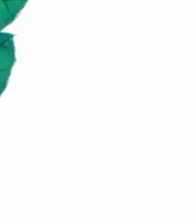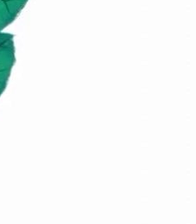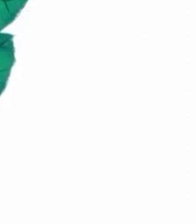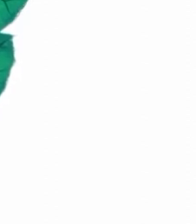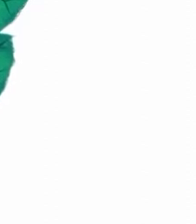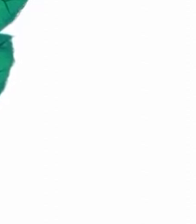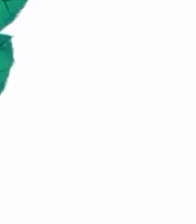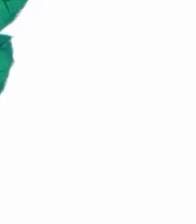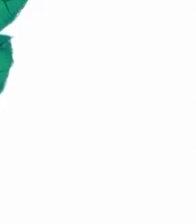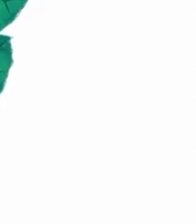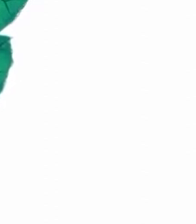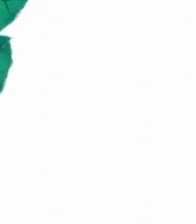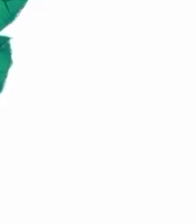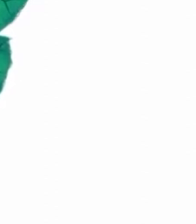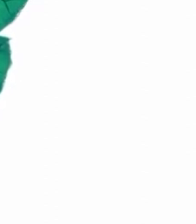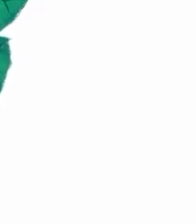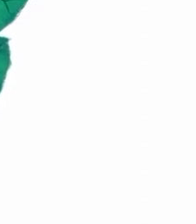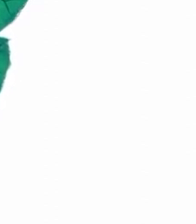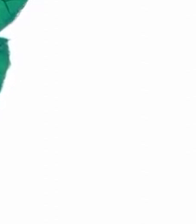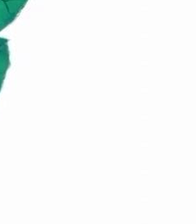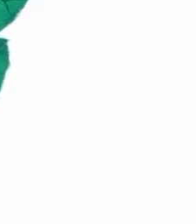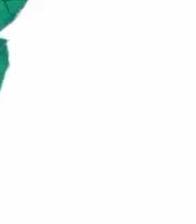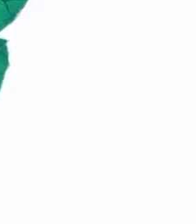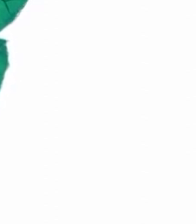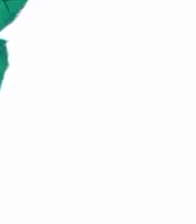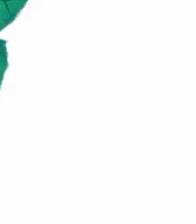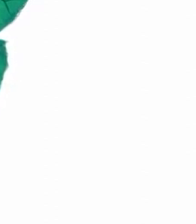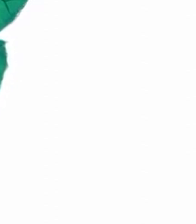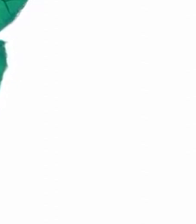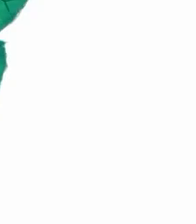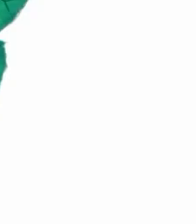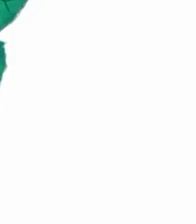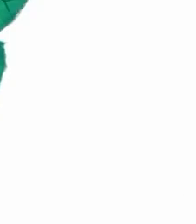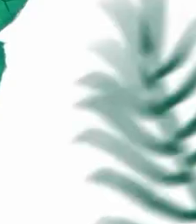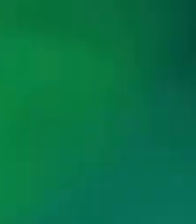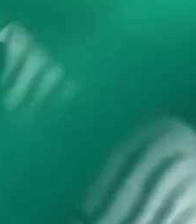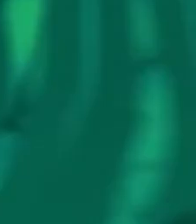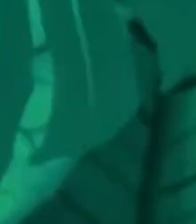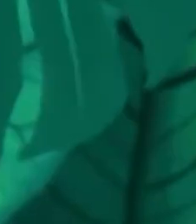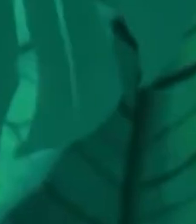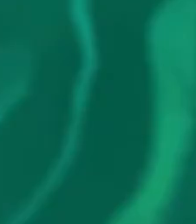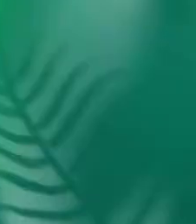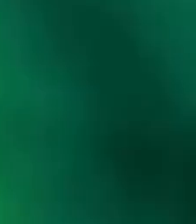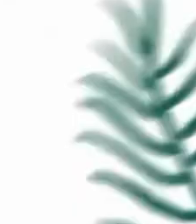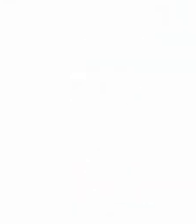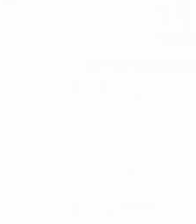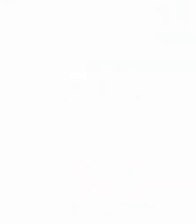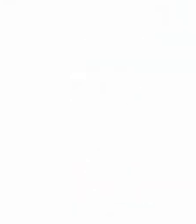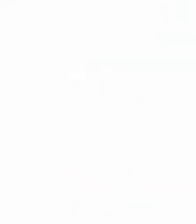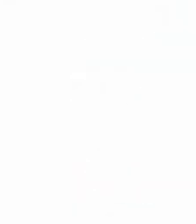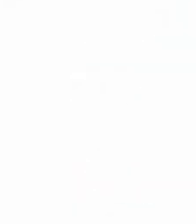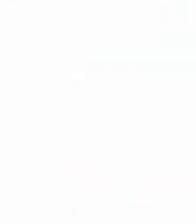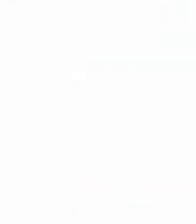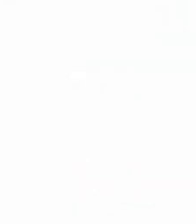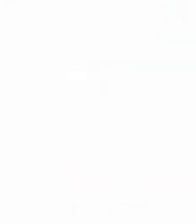disfruta de la edición número 63 del desfile de silleteros. En Medellín volveremos a florecer.